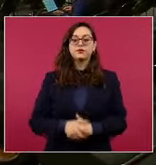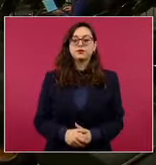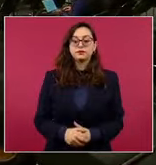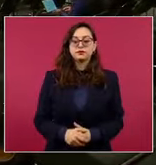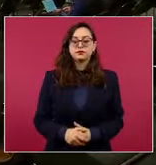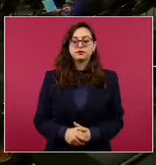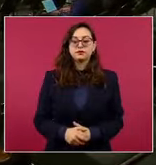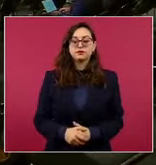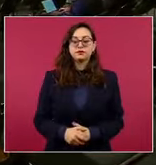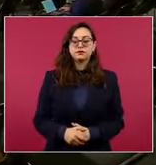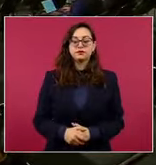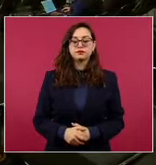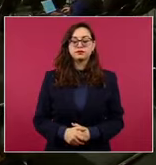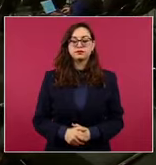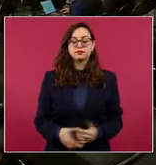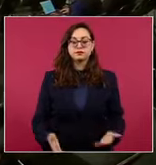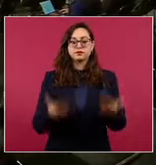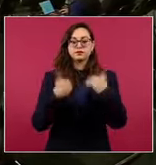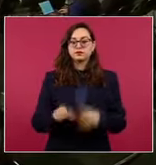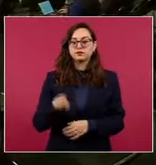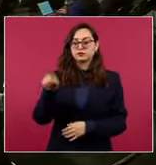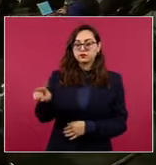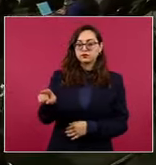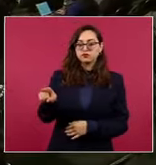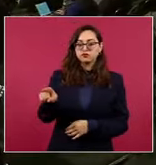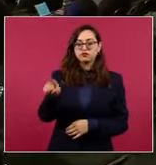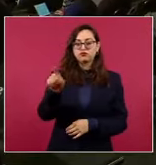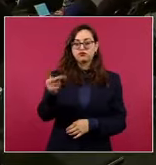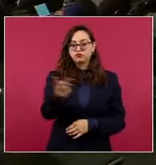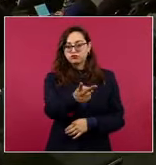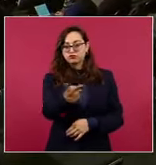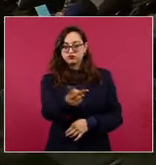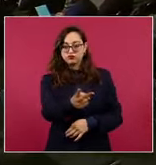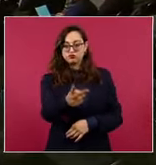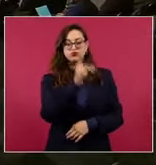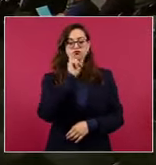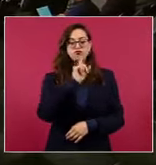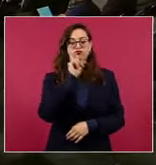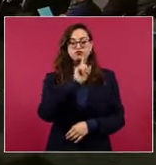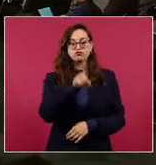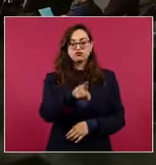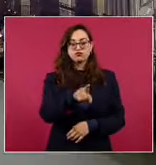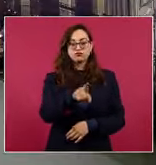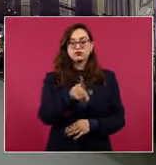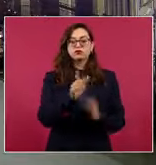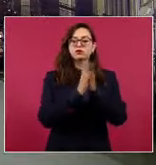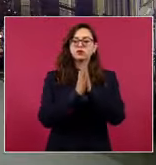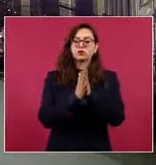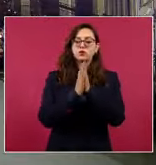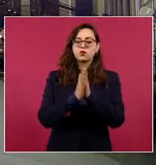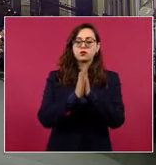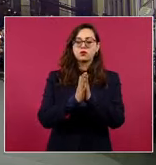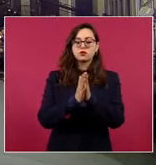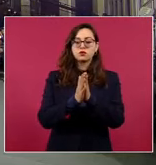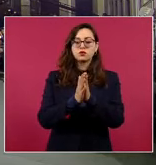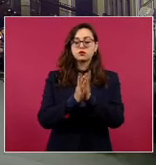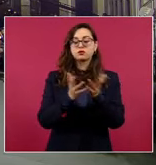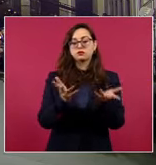Vamos con Shaila. Tú, ustedes dos, nada más procuren que no hayan